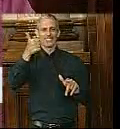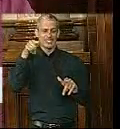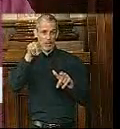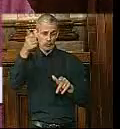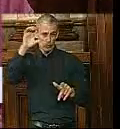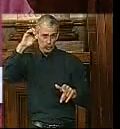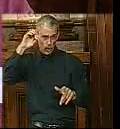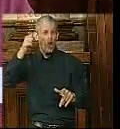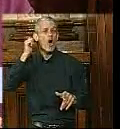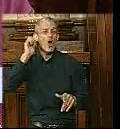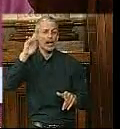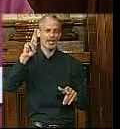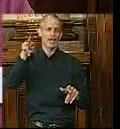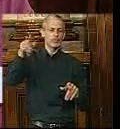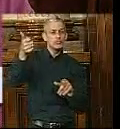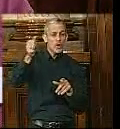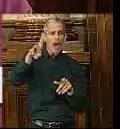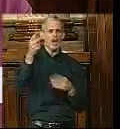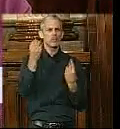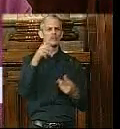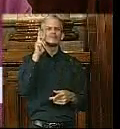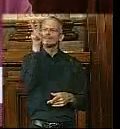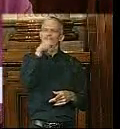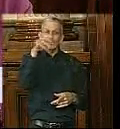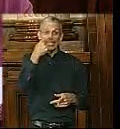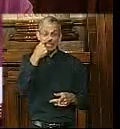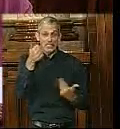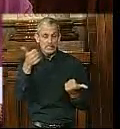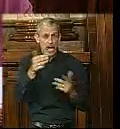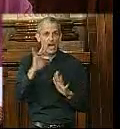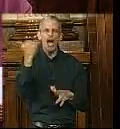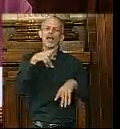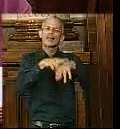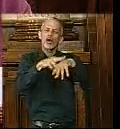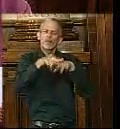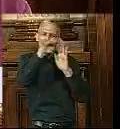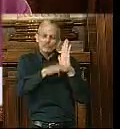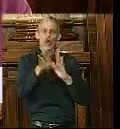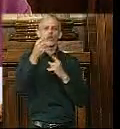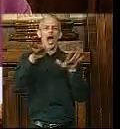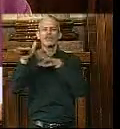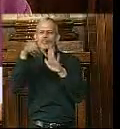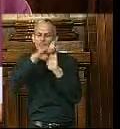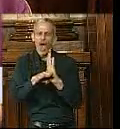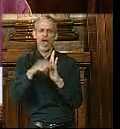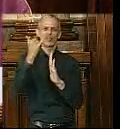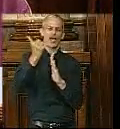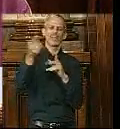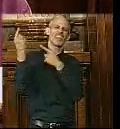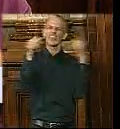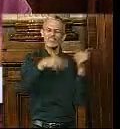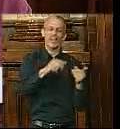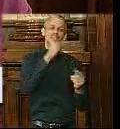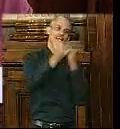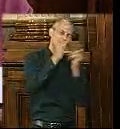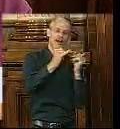que hay, que es muy interesante todo lo que hay, porque no es solamente los cuentos, sino que hay recomendaciones, hay actividades, hay diferencia entre narrar